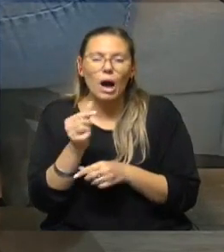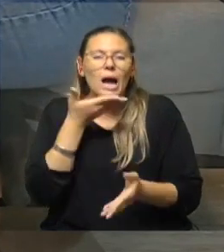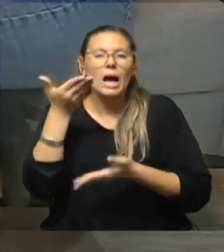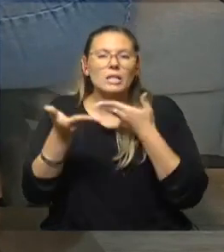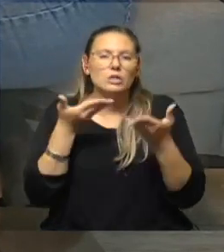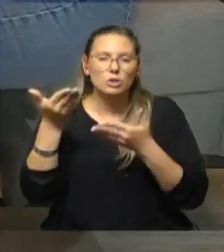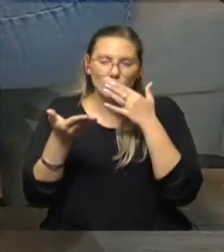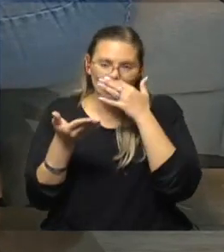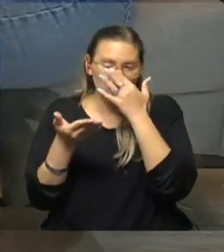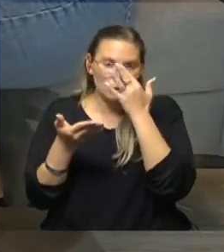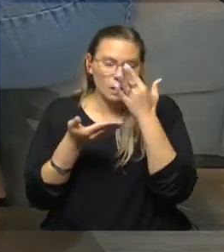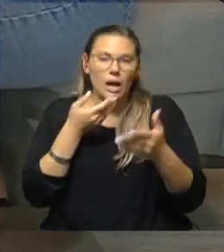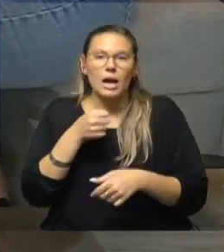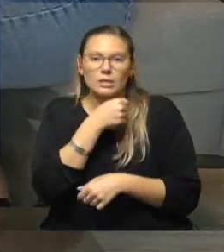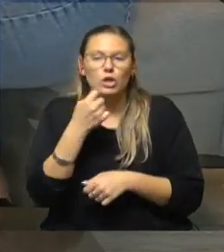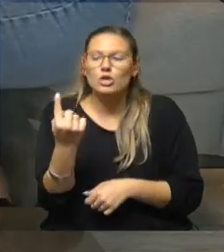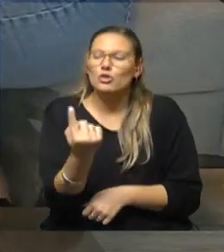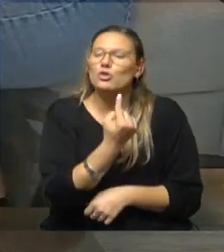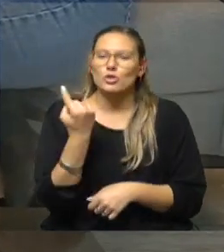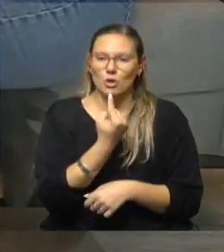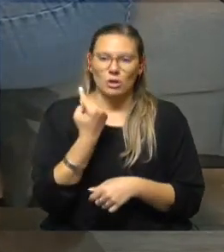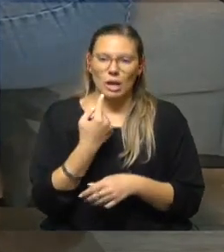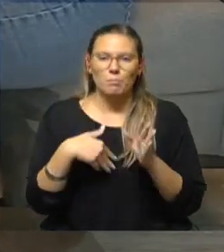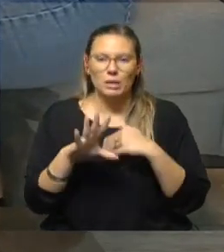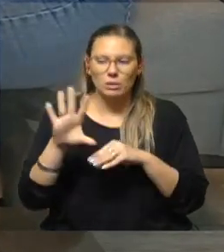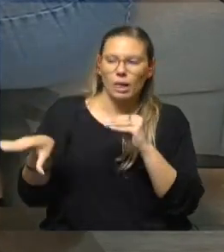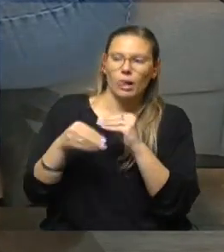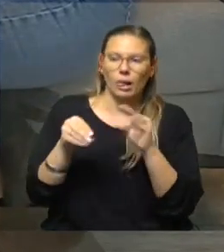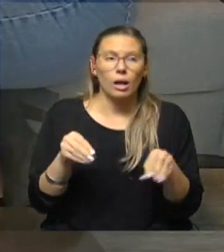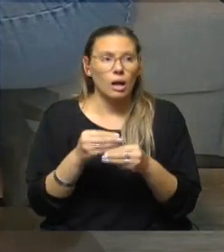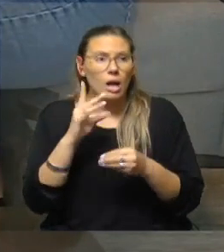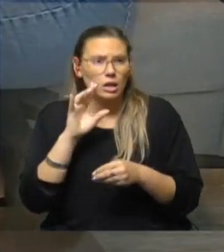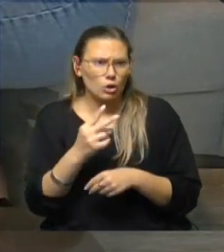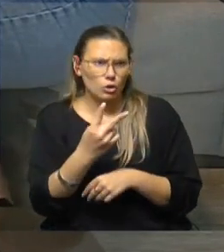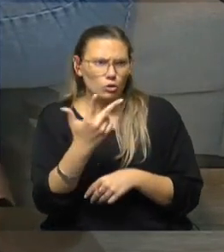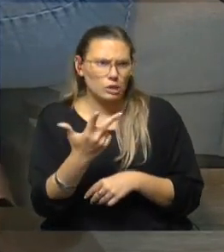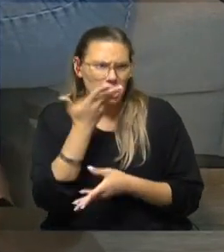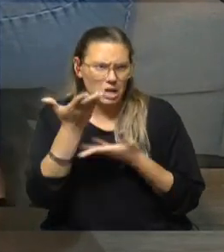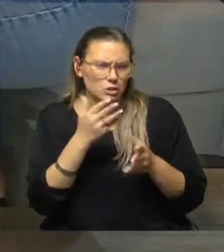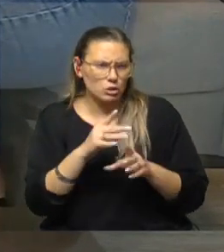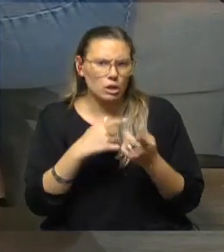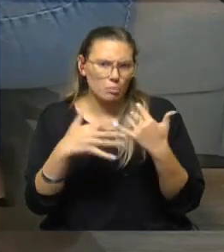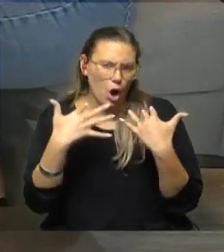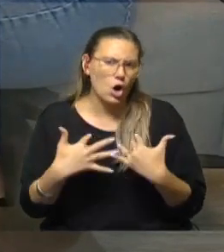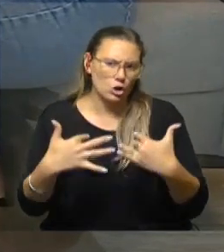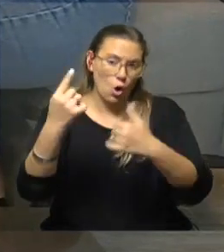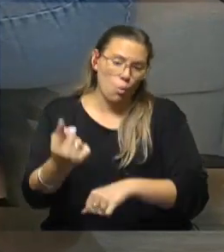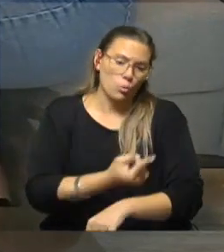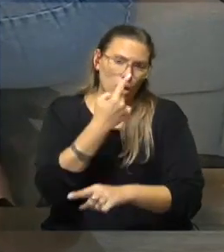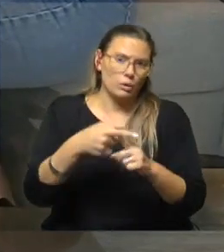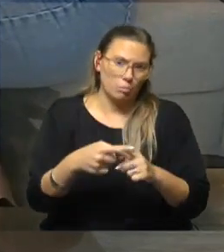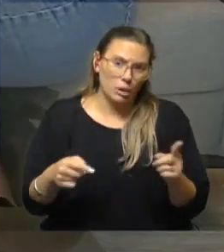temas que se hacen sola, creo que dos o tres, no más, pero en un concierto de una hora y